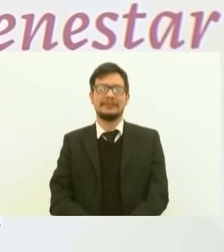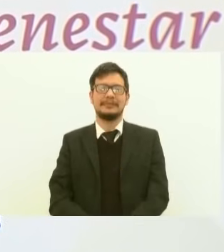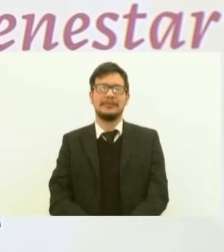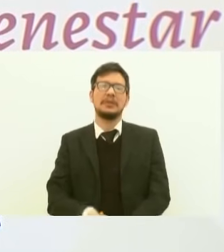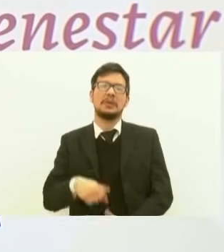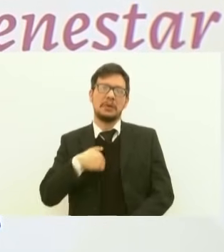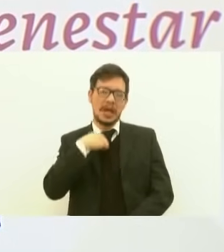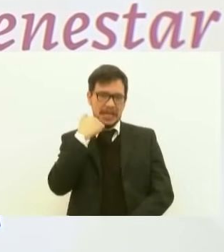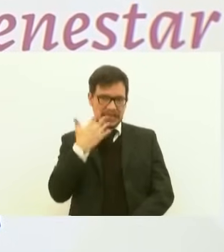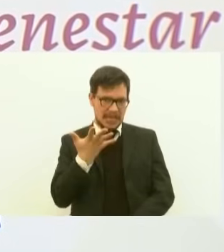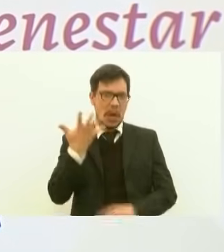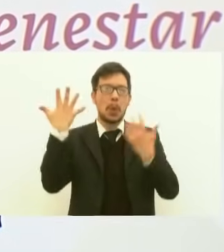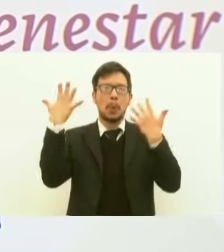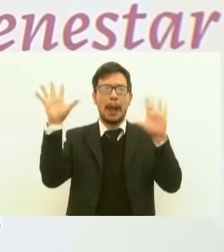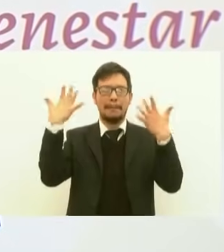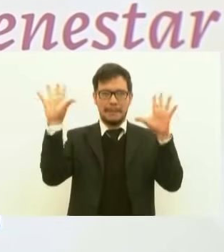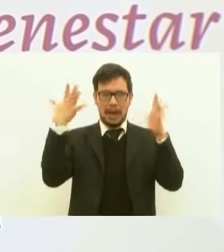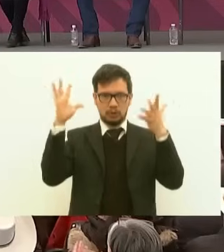un aplauso.